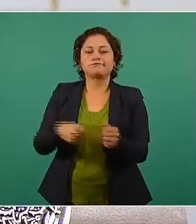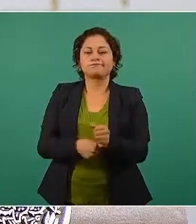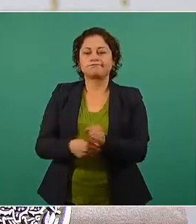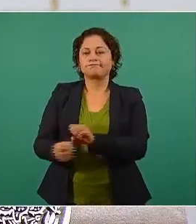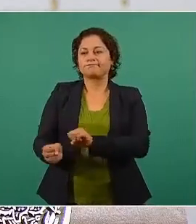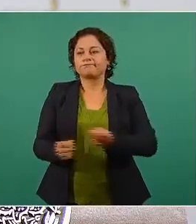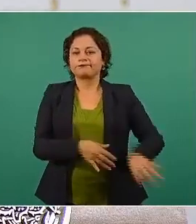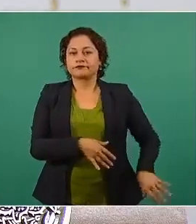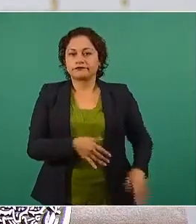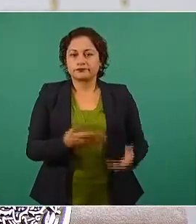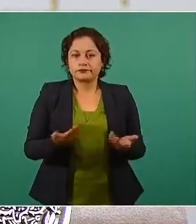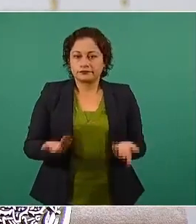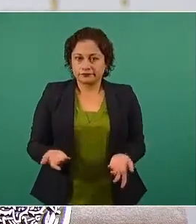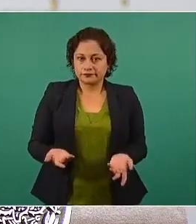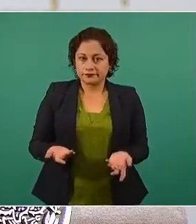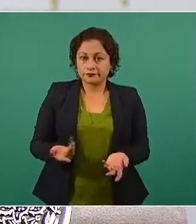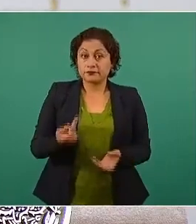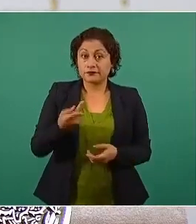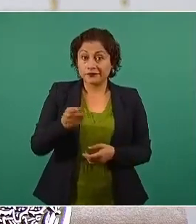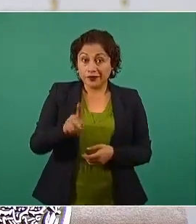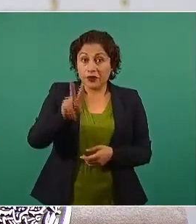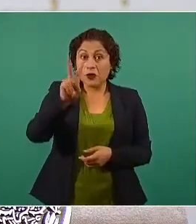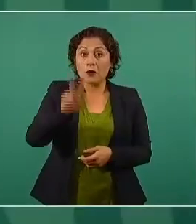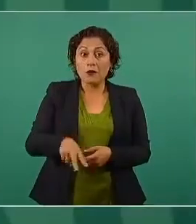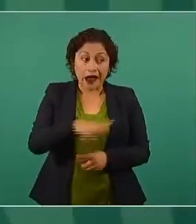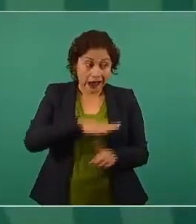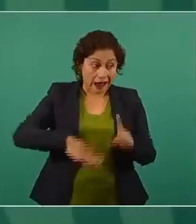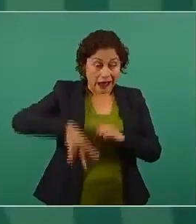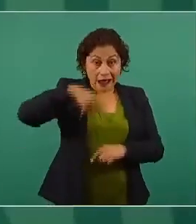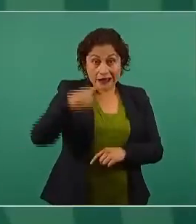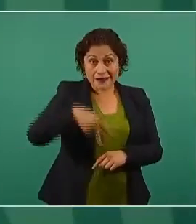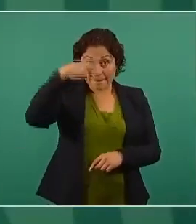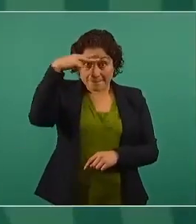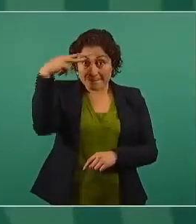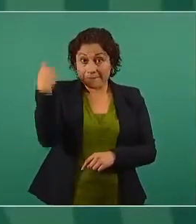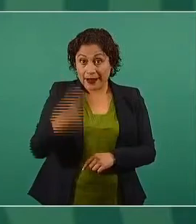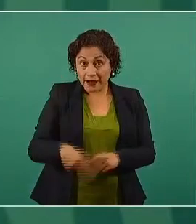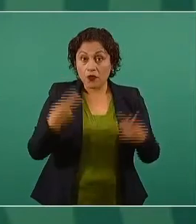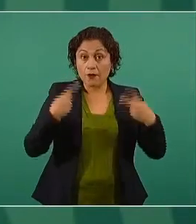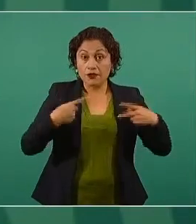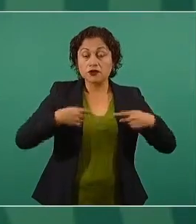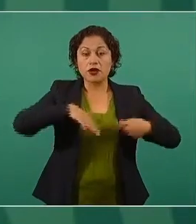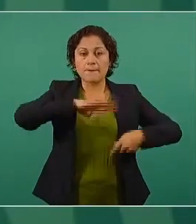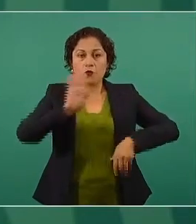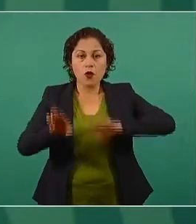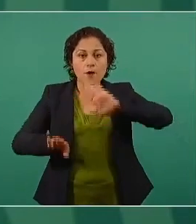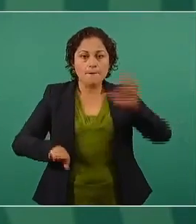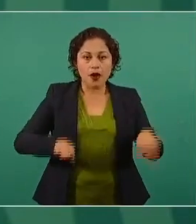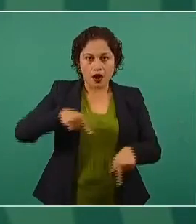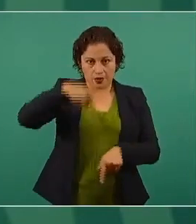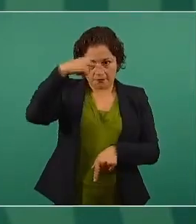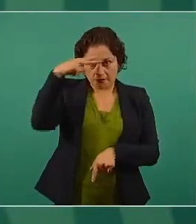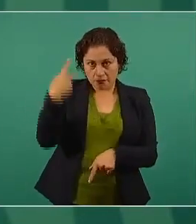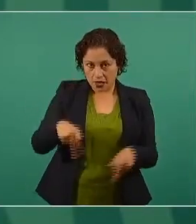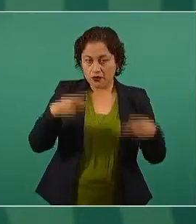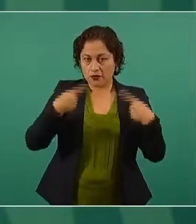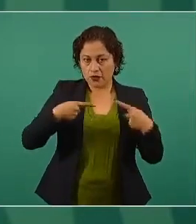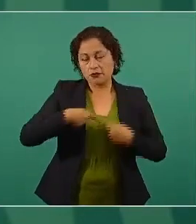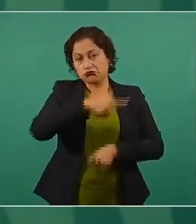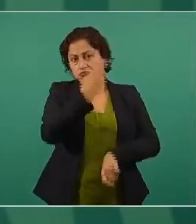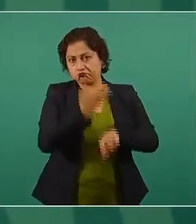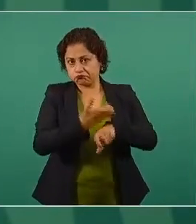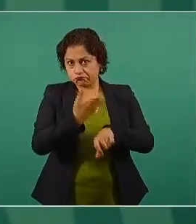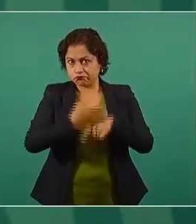aun cuando perdieron la vida no solo mexicanos, también estadounidenses, por ese operativo fallido.